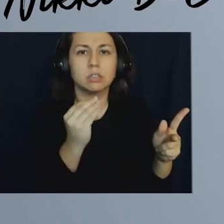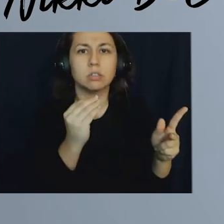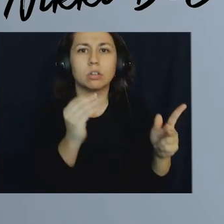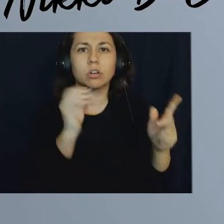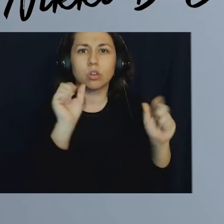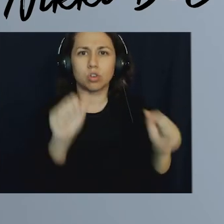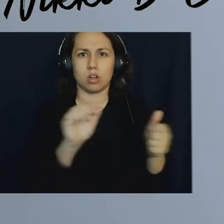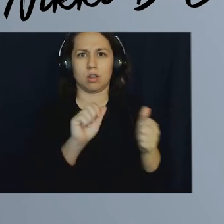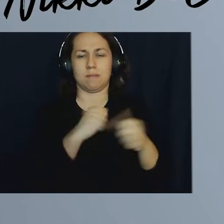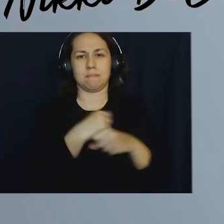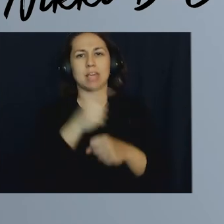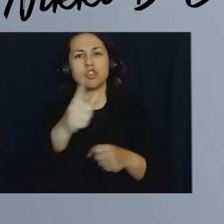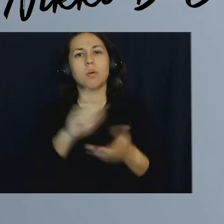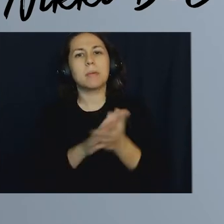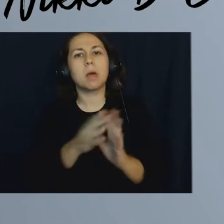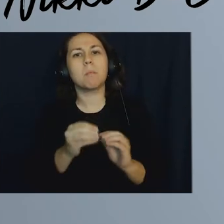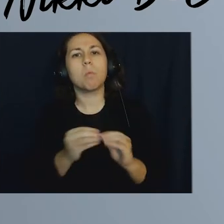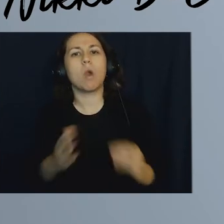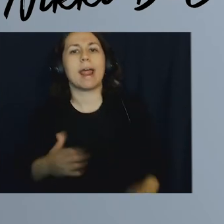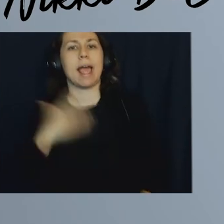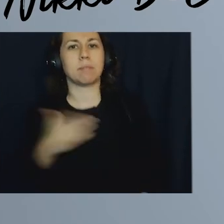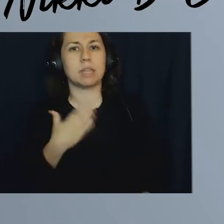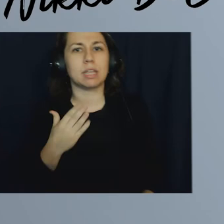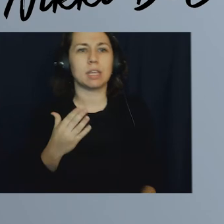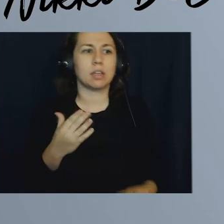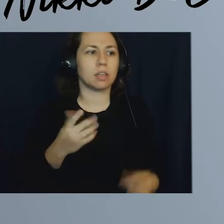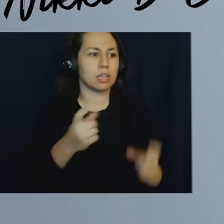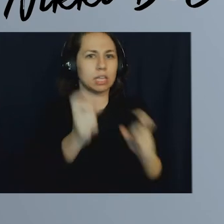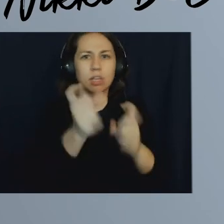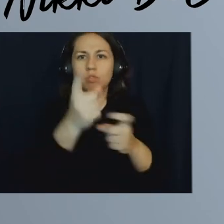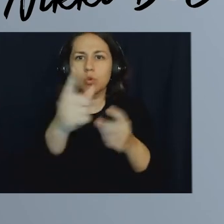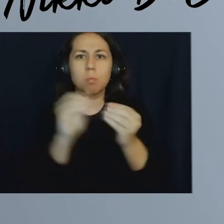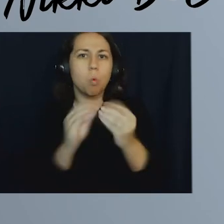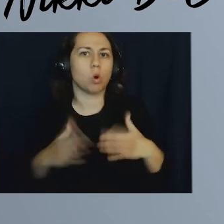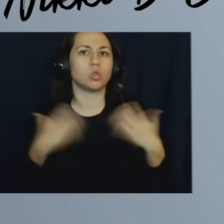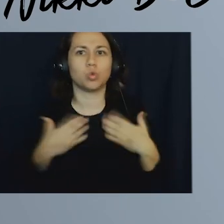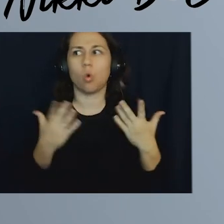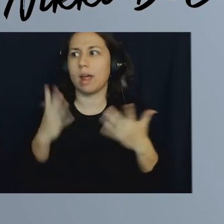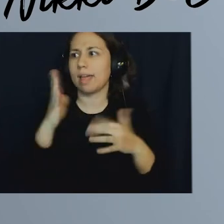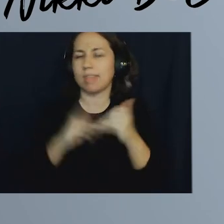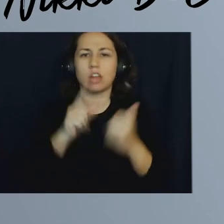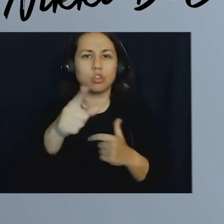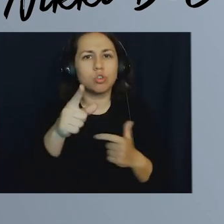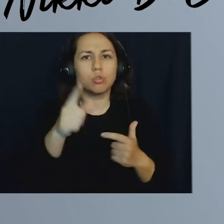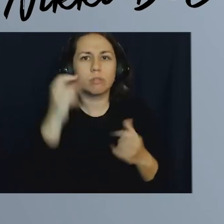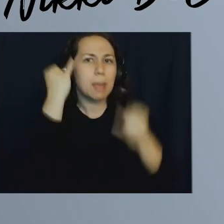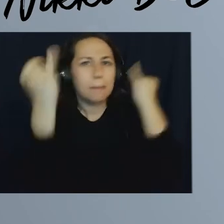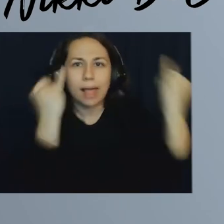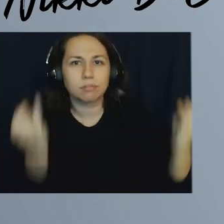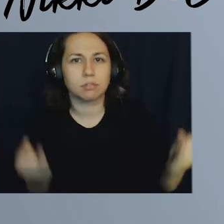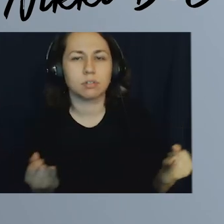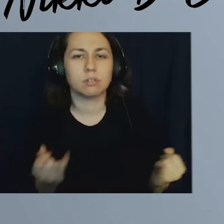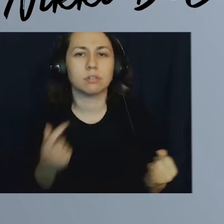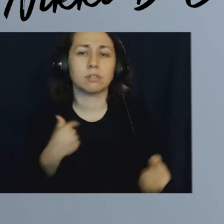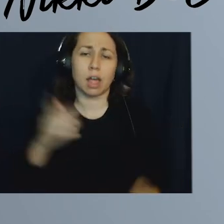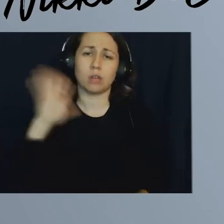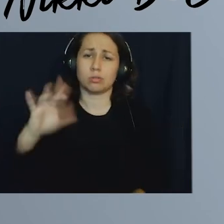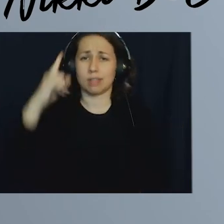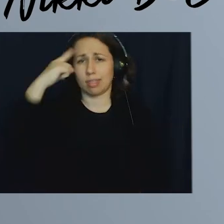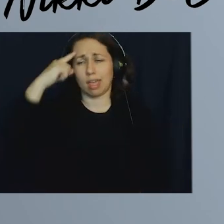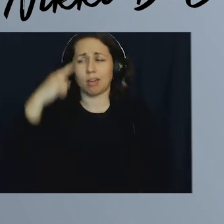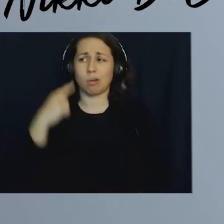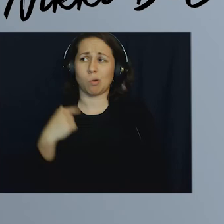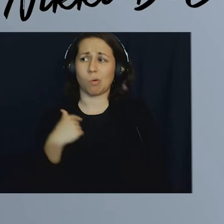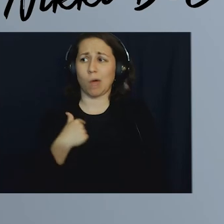para hacer mi primer programa de televisión. Tenía toda mi vida planeada y nada pasó